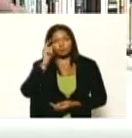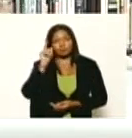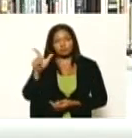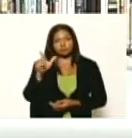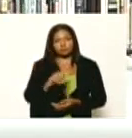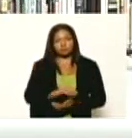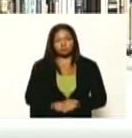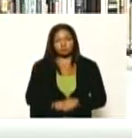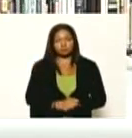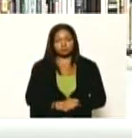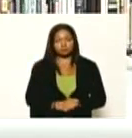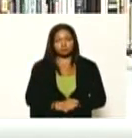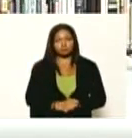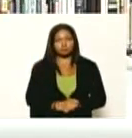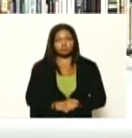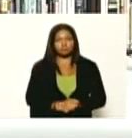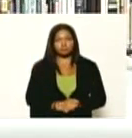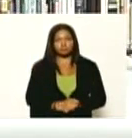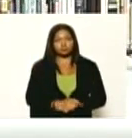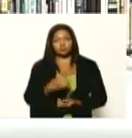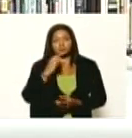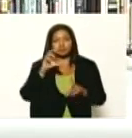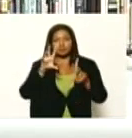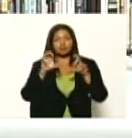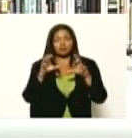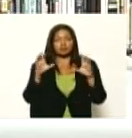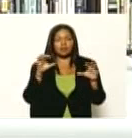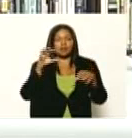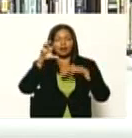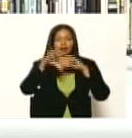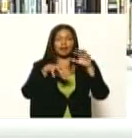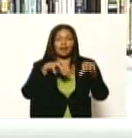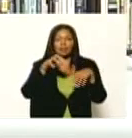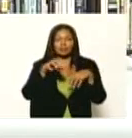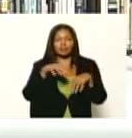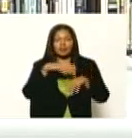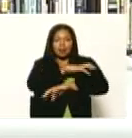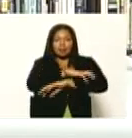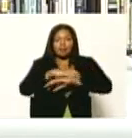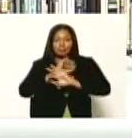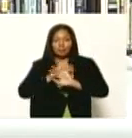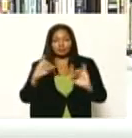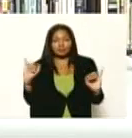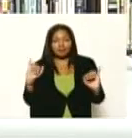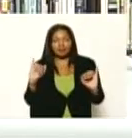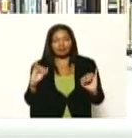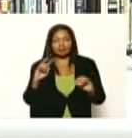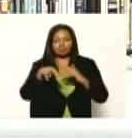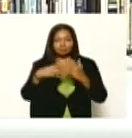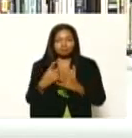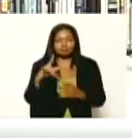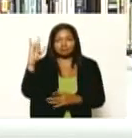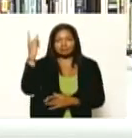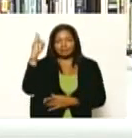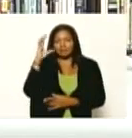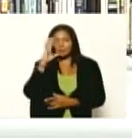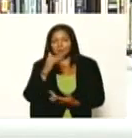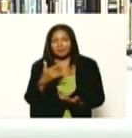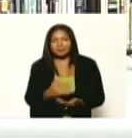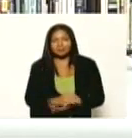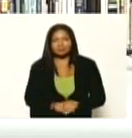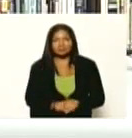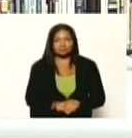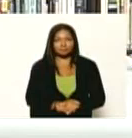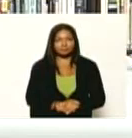Venezuela. Me dice que capturaron el gato, ¿vale? El gato volador que nos tumbó la señal. Aquí está,